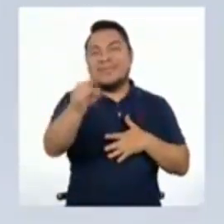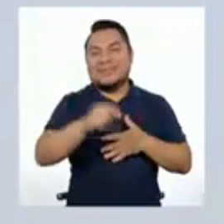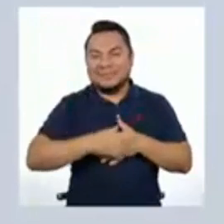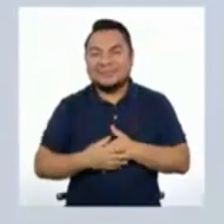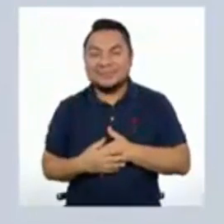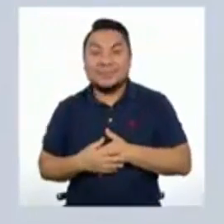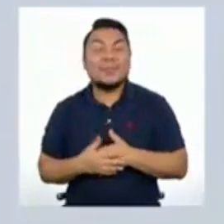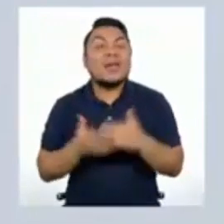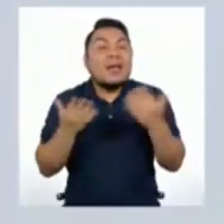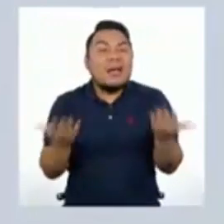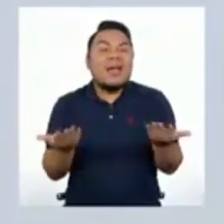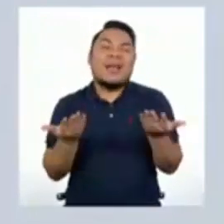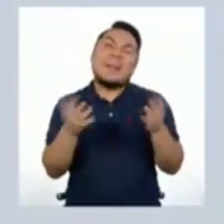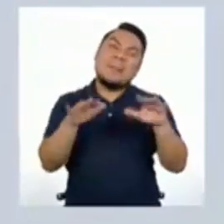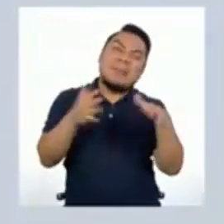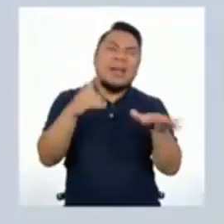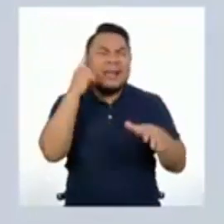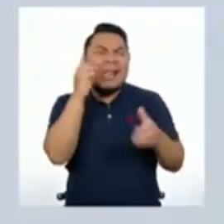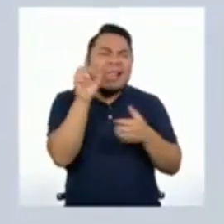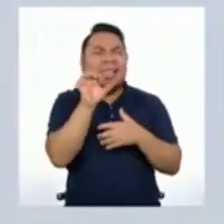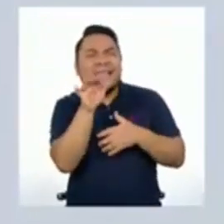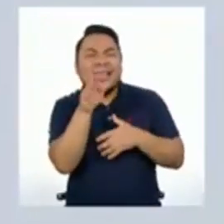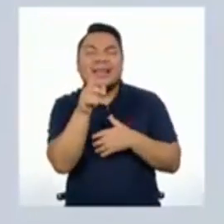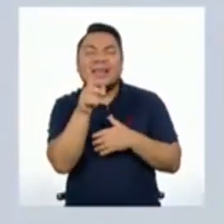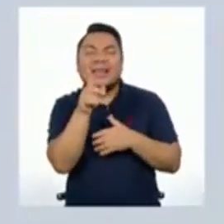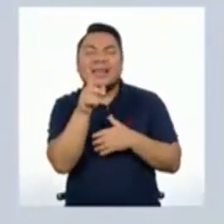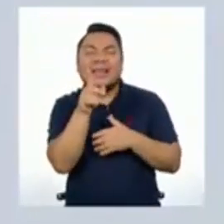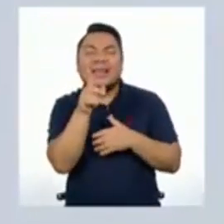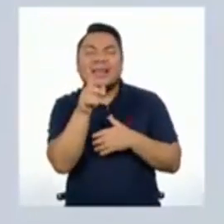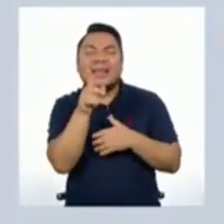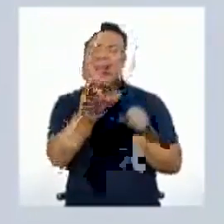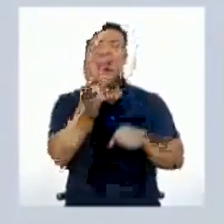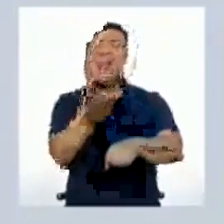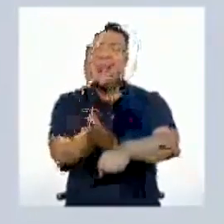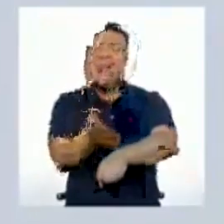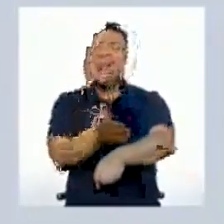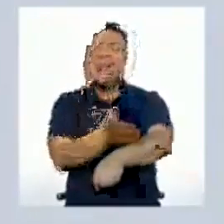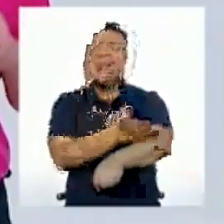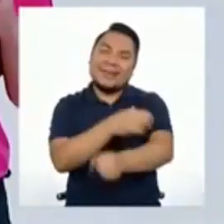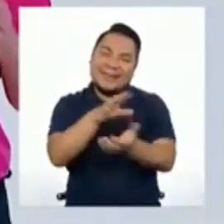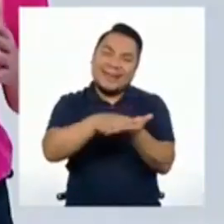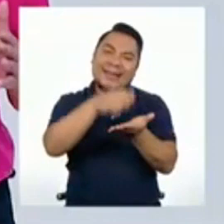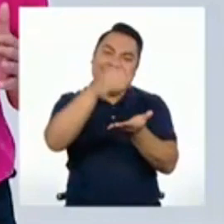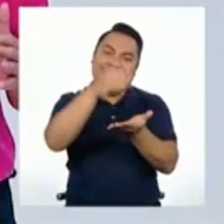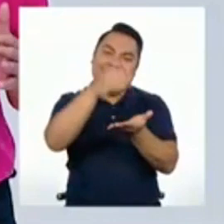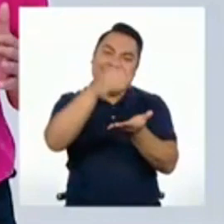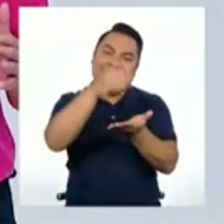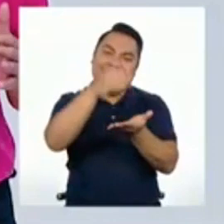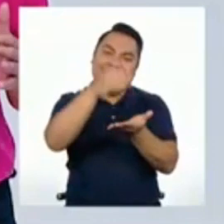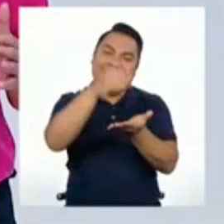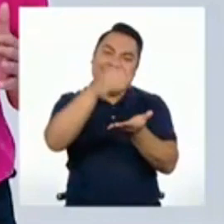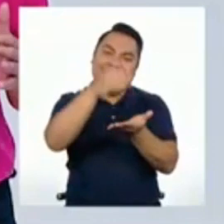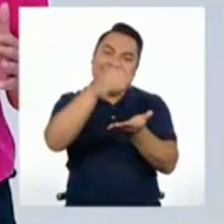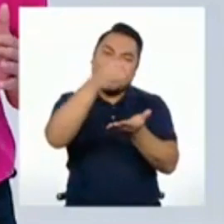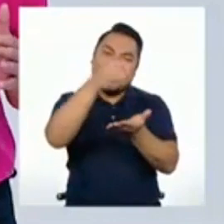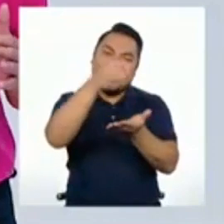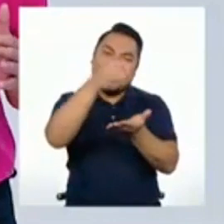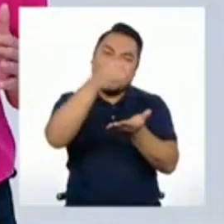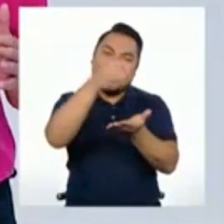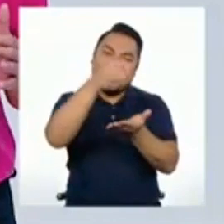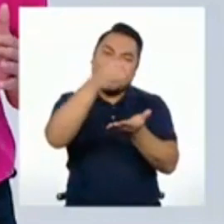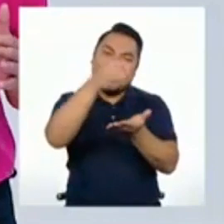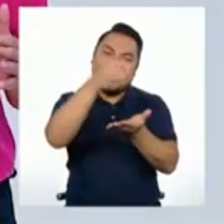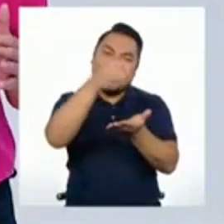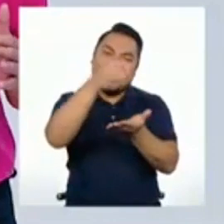campeonas. Y si no nos salió tan bien, no importa. Poco iremos aprendiendo. Papis, mamis,